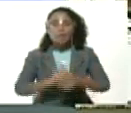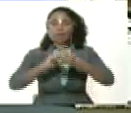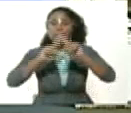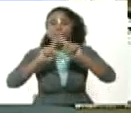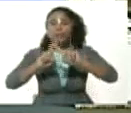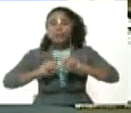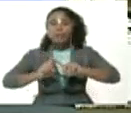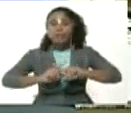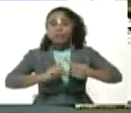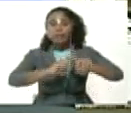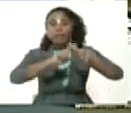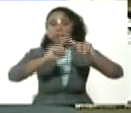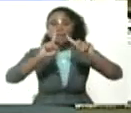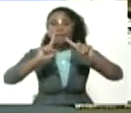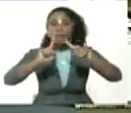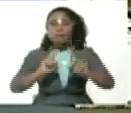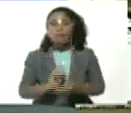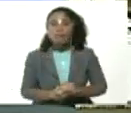diversificado,